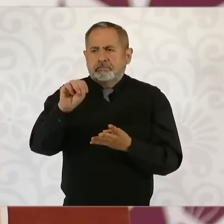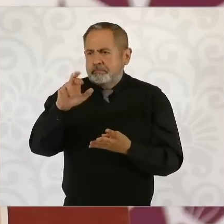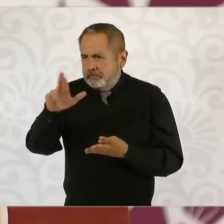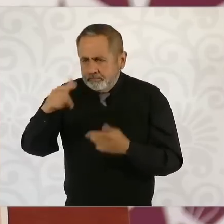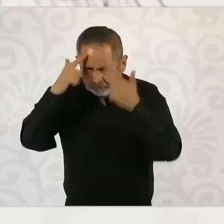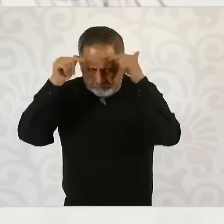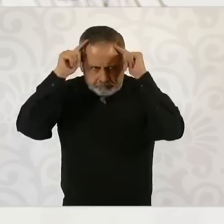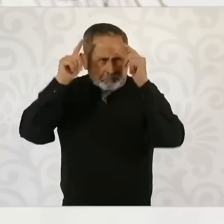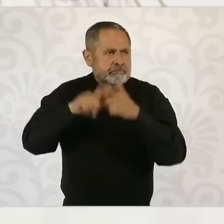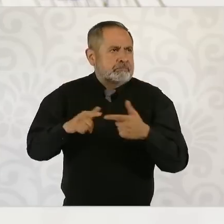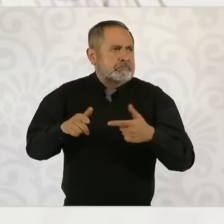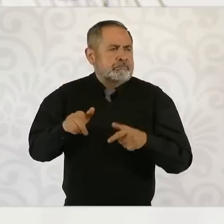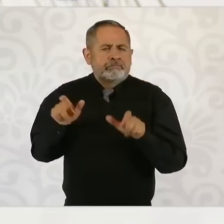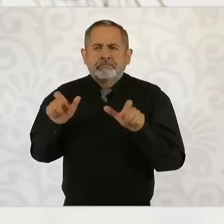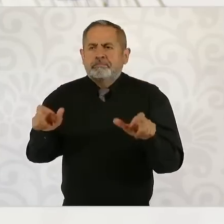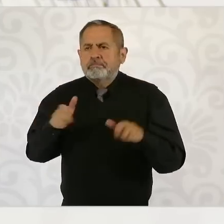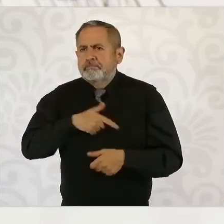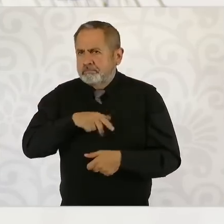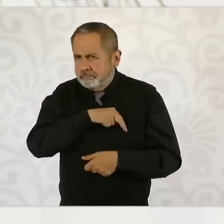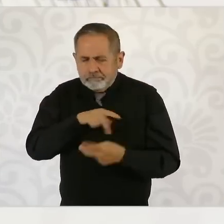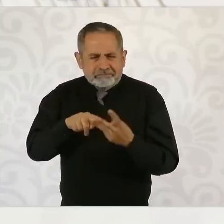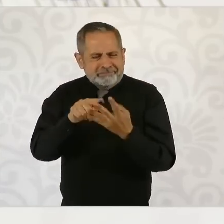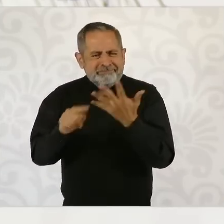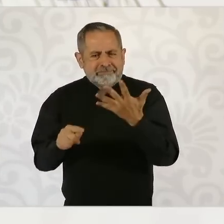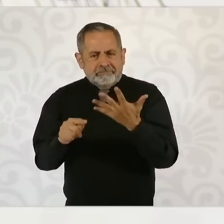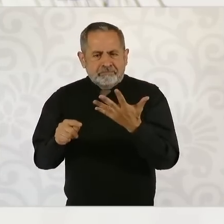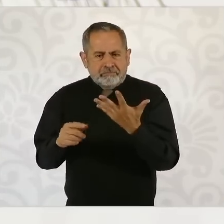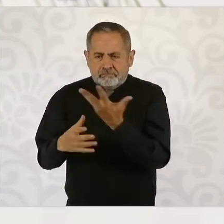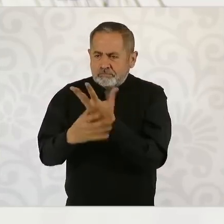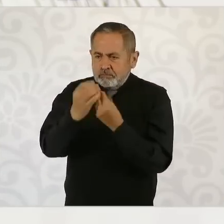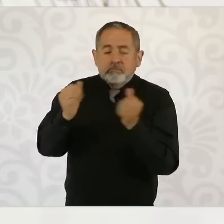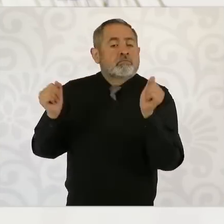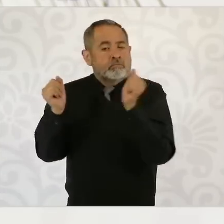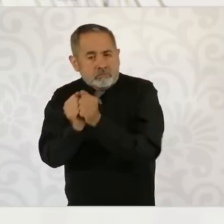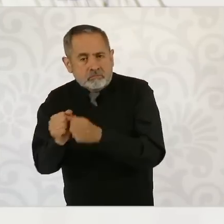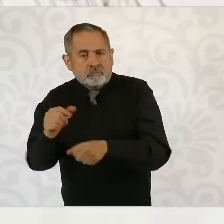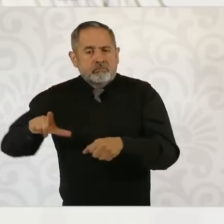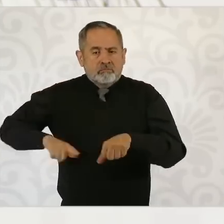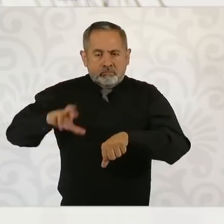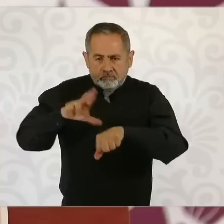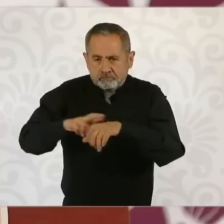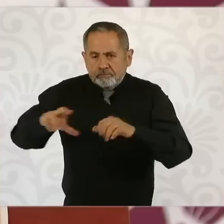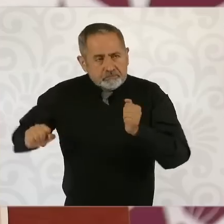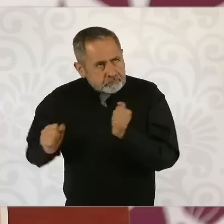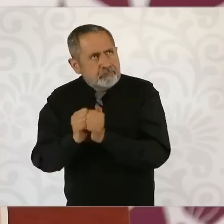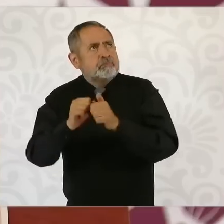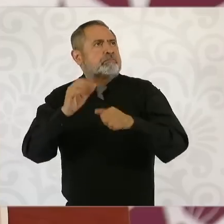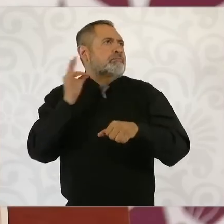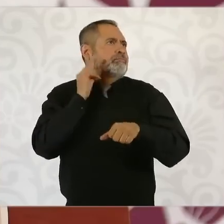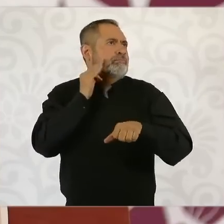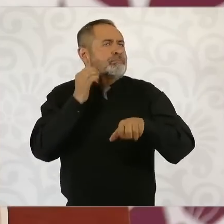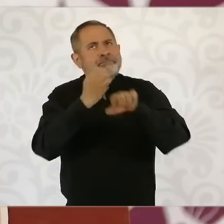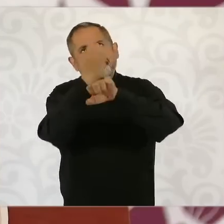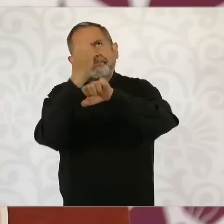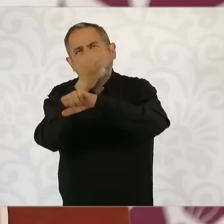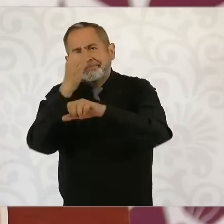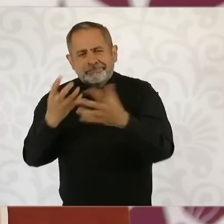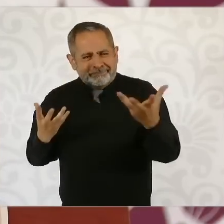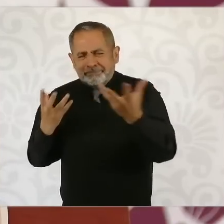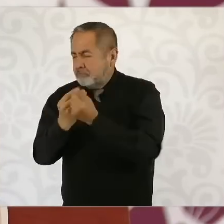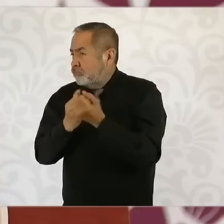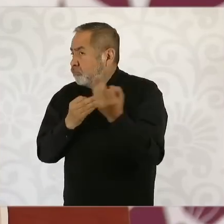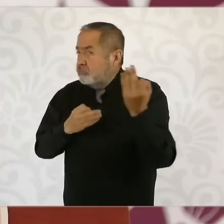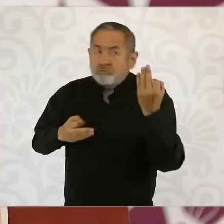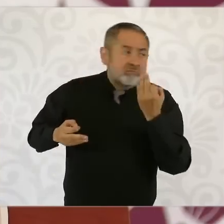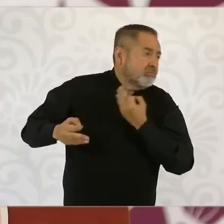Guardia Nacional, pero también la coordinación con los gobernadores, con las fiscalías estatales, con